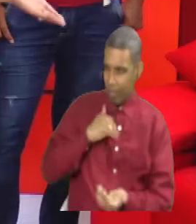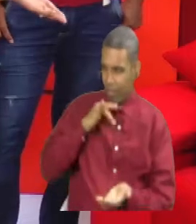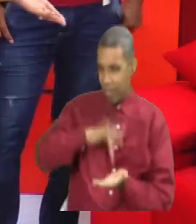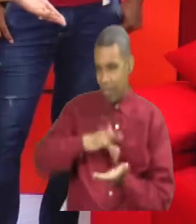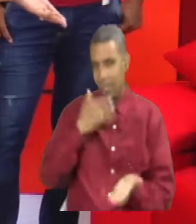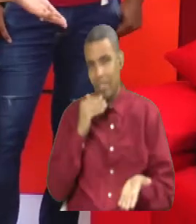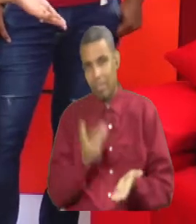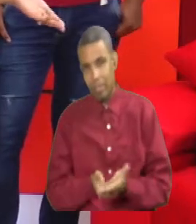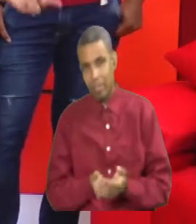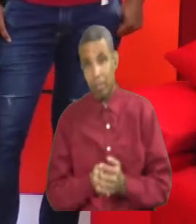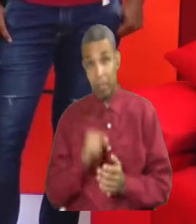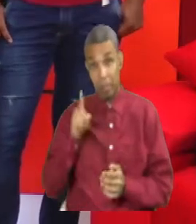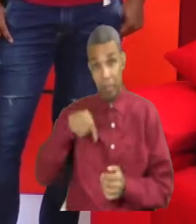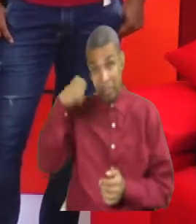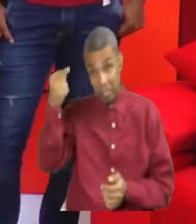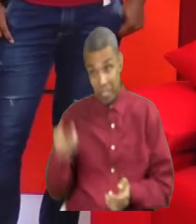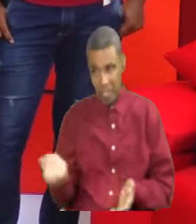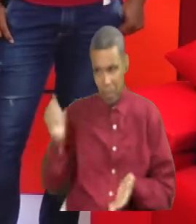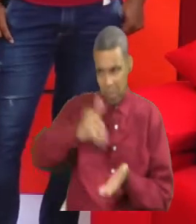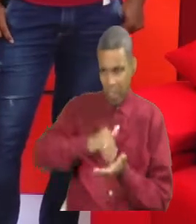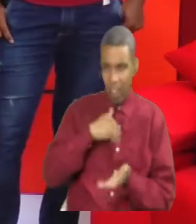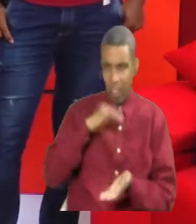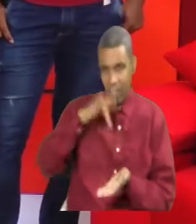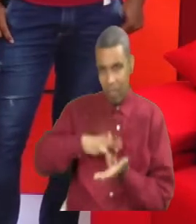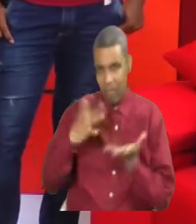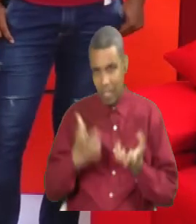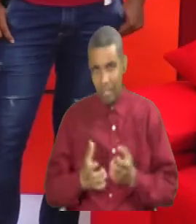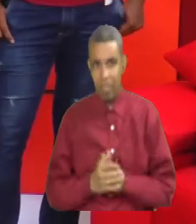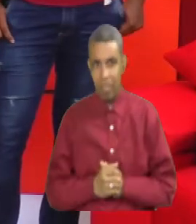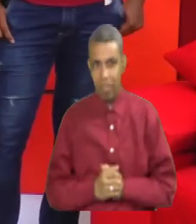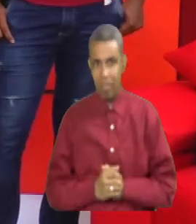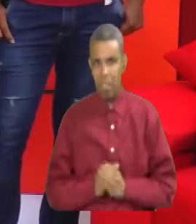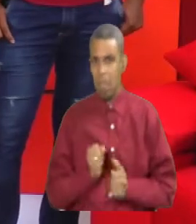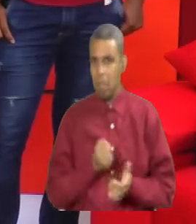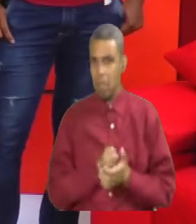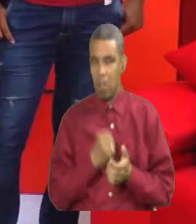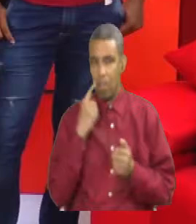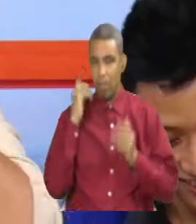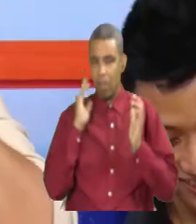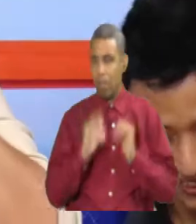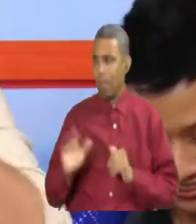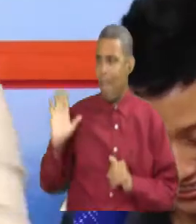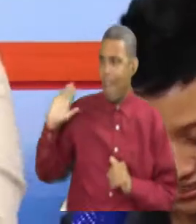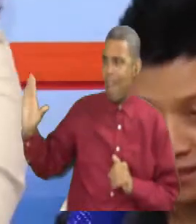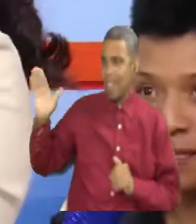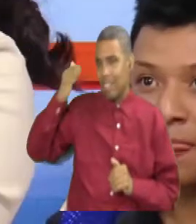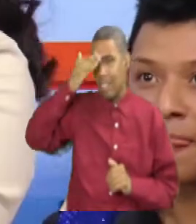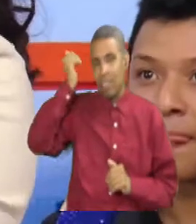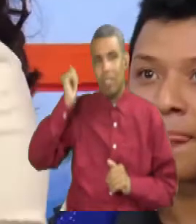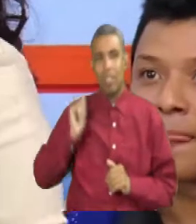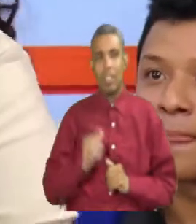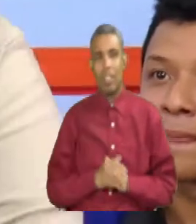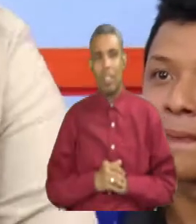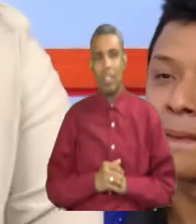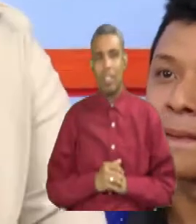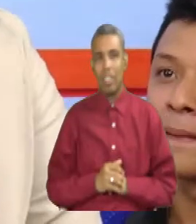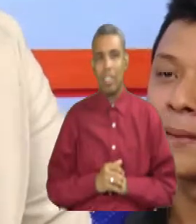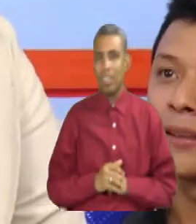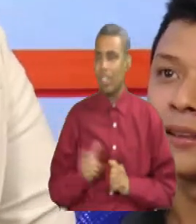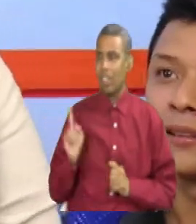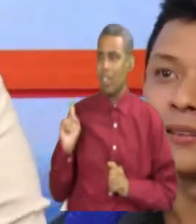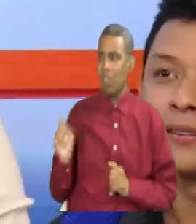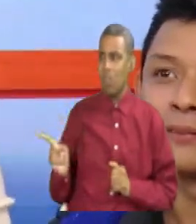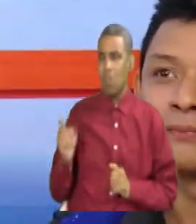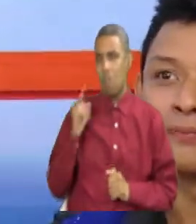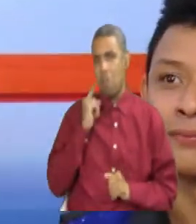y espero estar muy pronto aquí porque estamos pegando fuerte, no creas. Claro que sí. Ah, Kiara, acuérdate de este gran lema que vamos